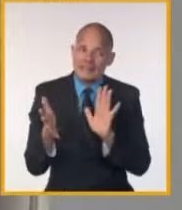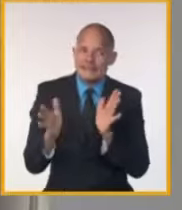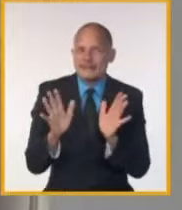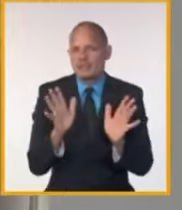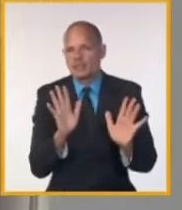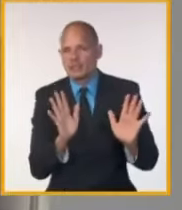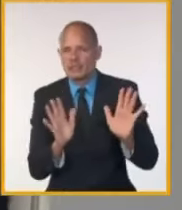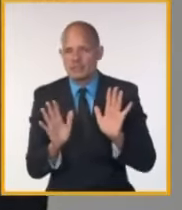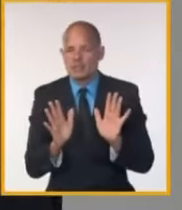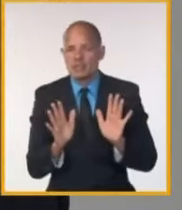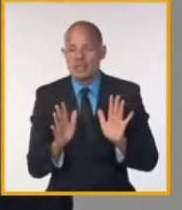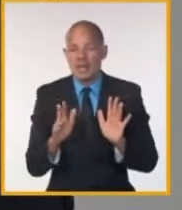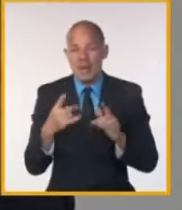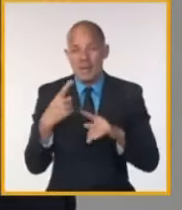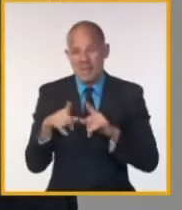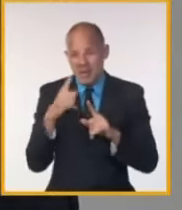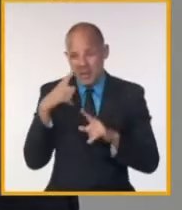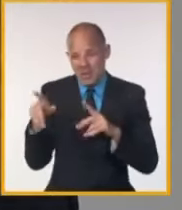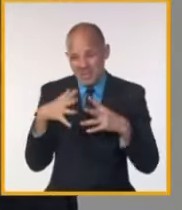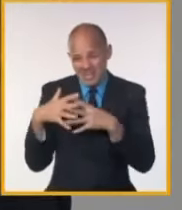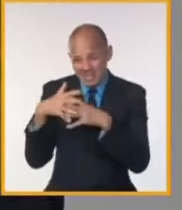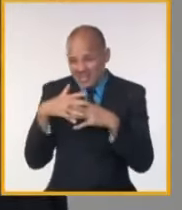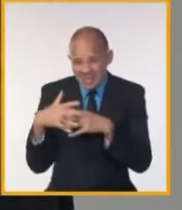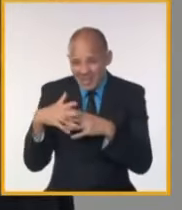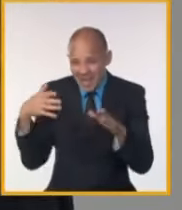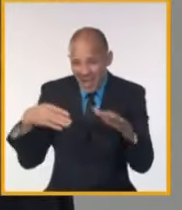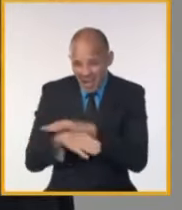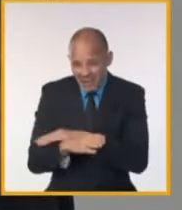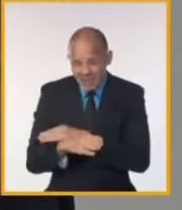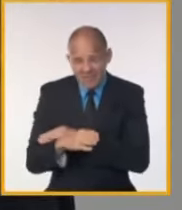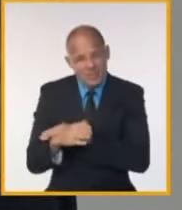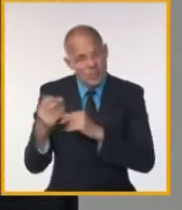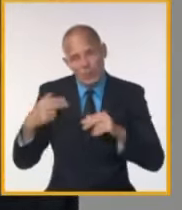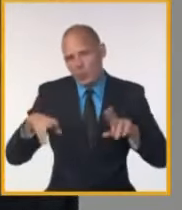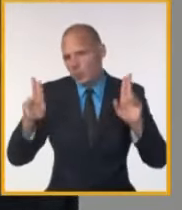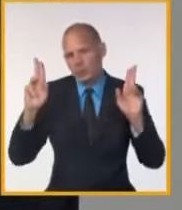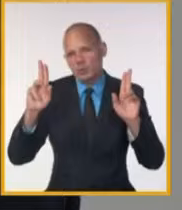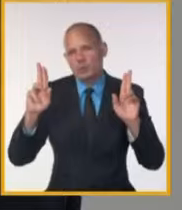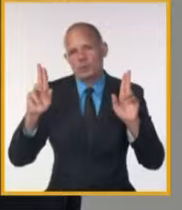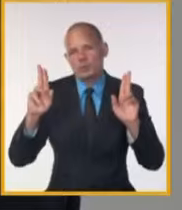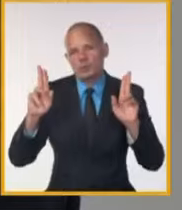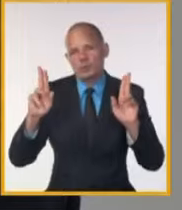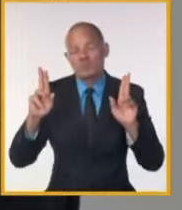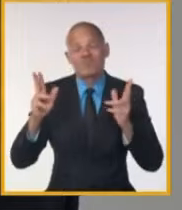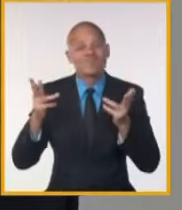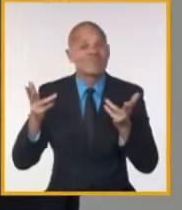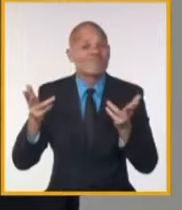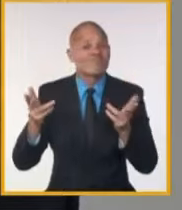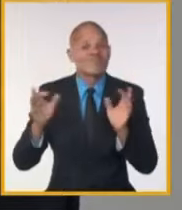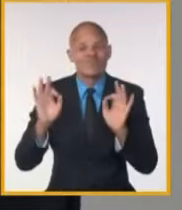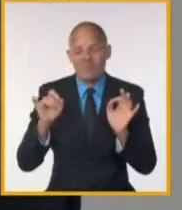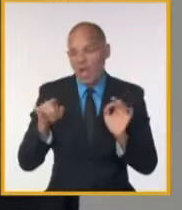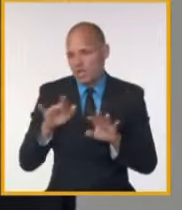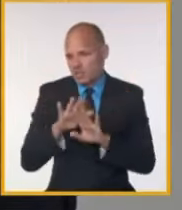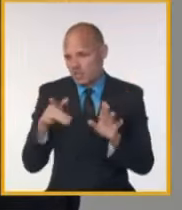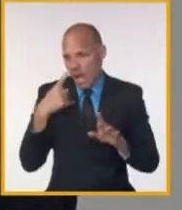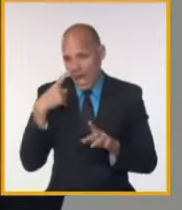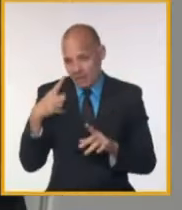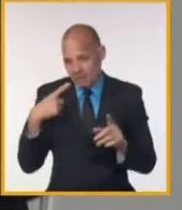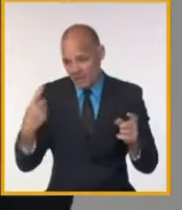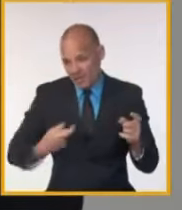Estados Unidos utilizar las bases norteamericanas allí Esta es una situación entonces la guerra por otro lado